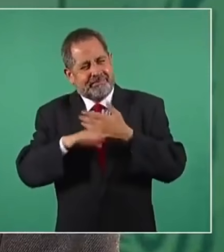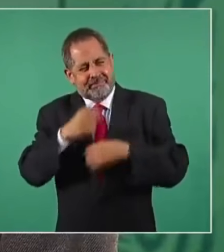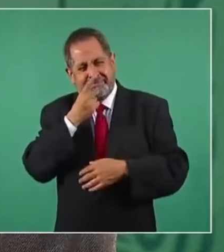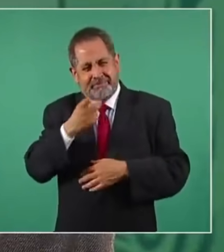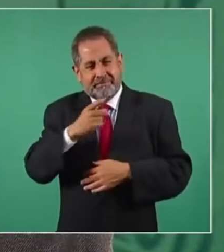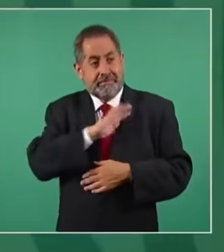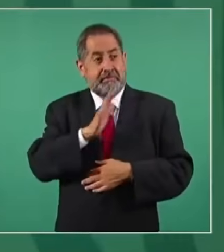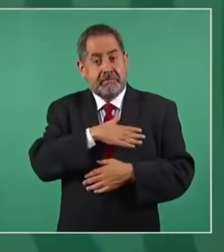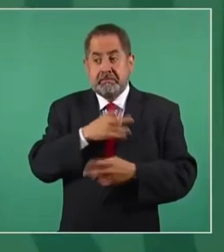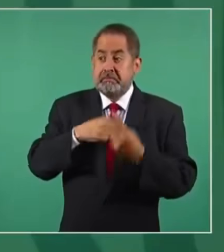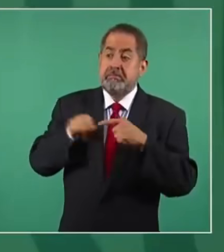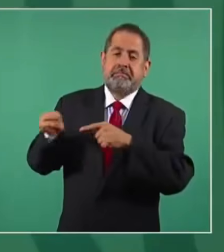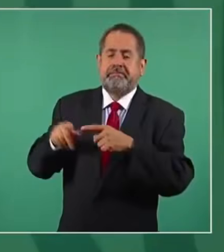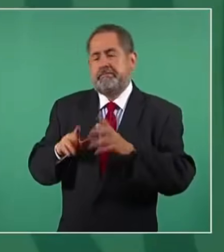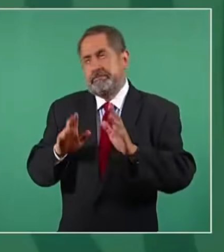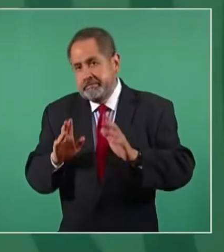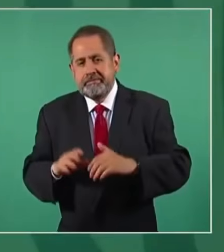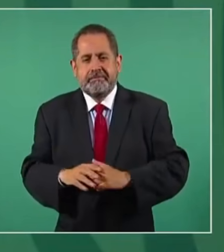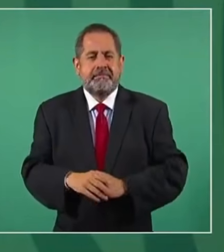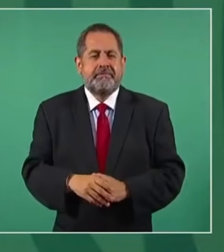extremistas de España, ¿no?